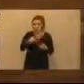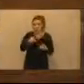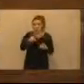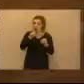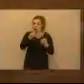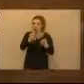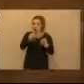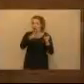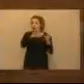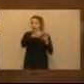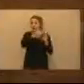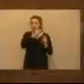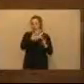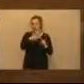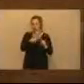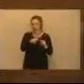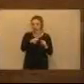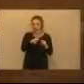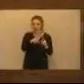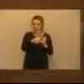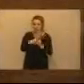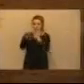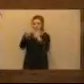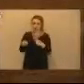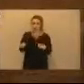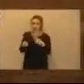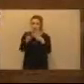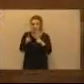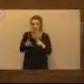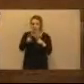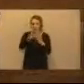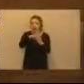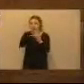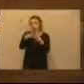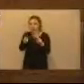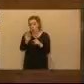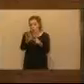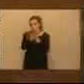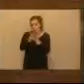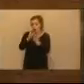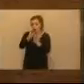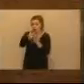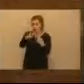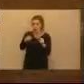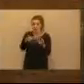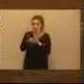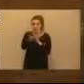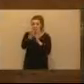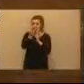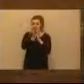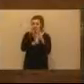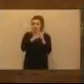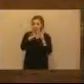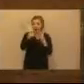la política en materia de música relativa a los conservatorios o los estudios de conservatorio serían esos 3 puntos. La regularización de la situación